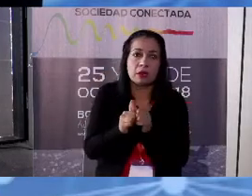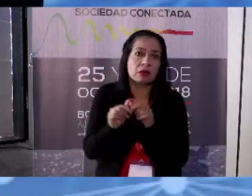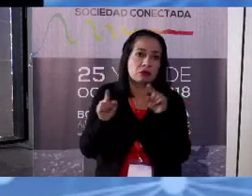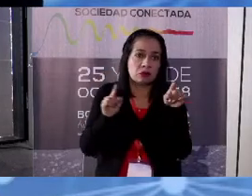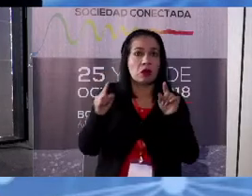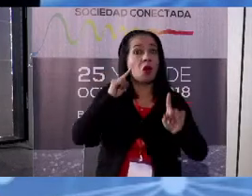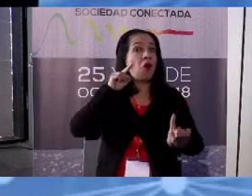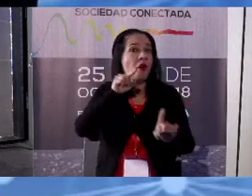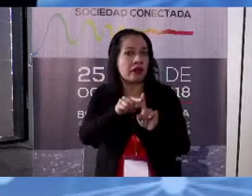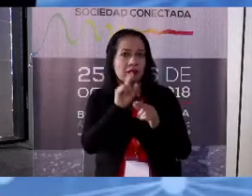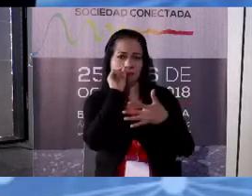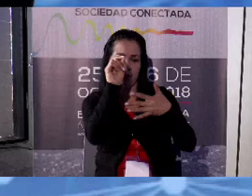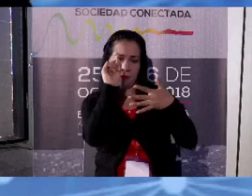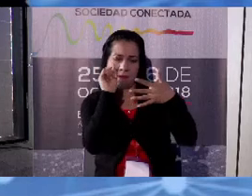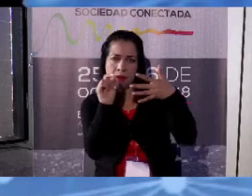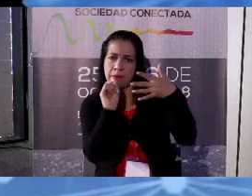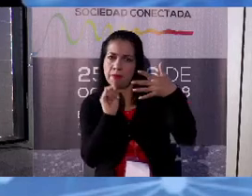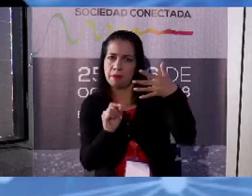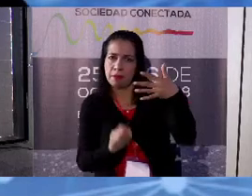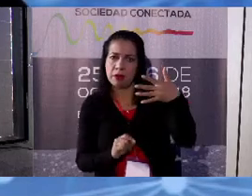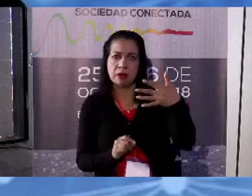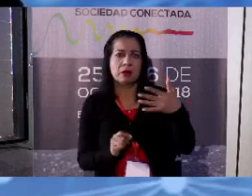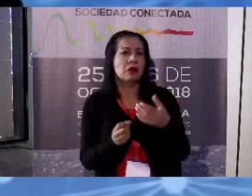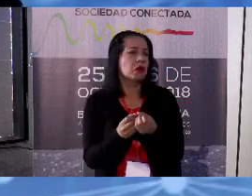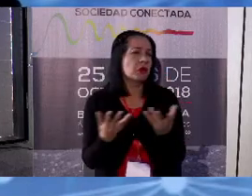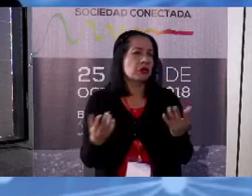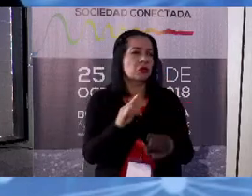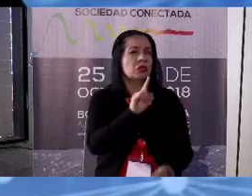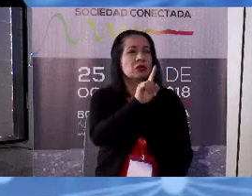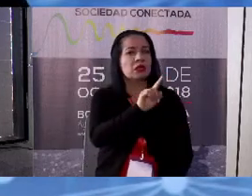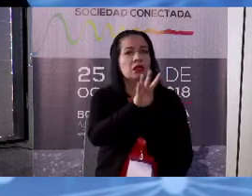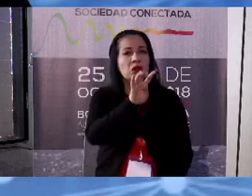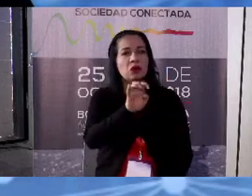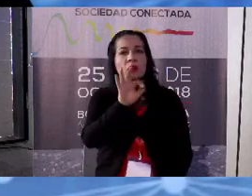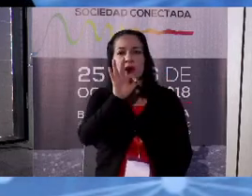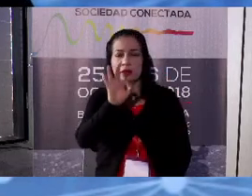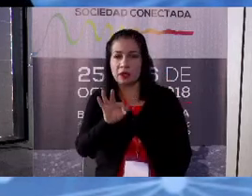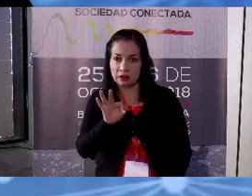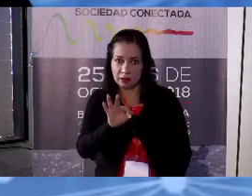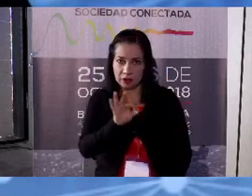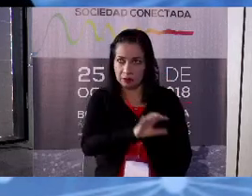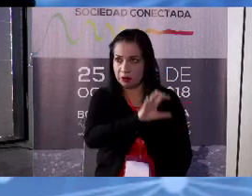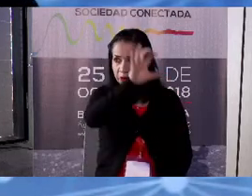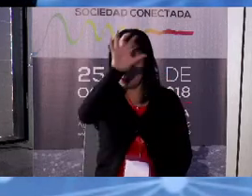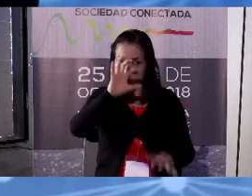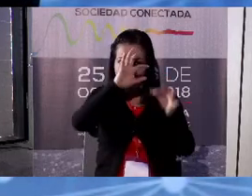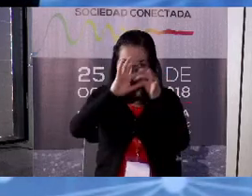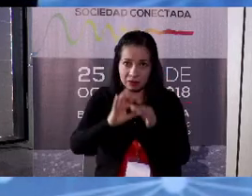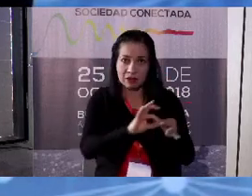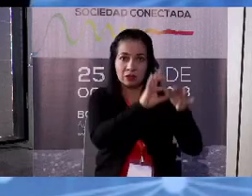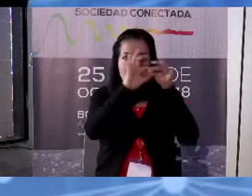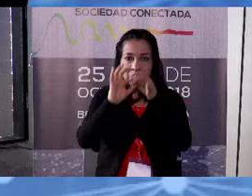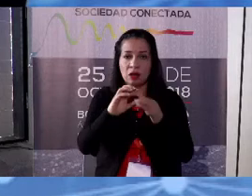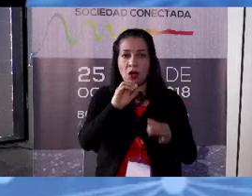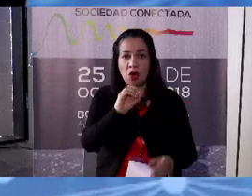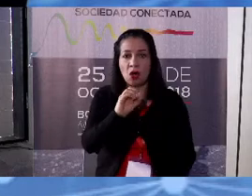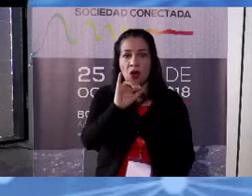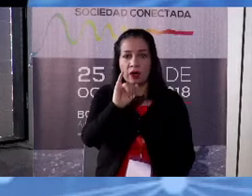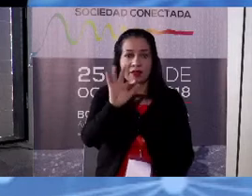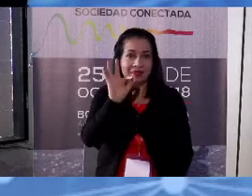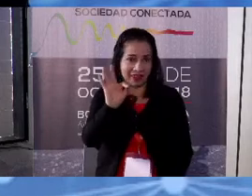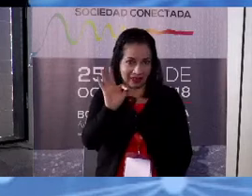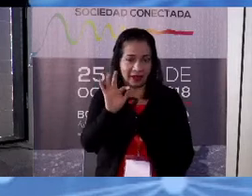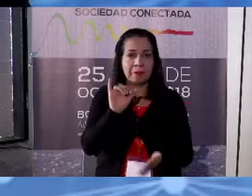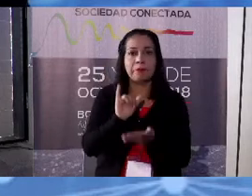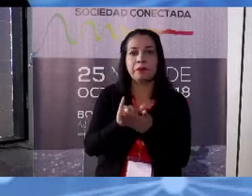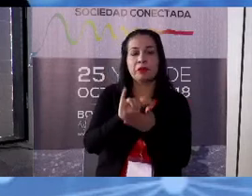objetivos específicos que los definen los 193 estados miembros que conforman la uit eh Y a través de esos objetivos y de